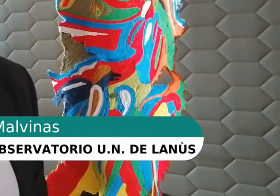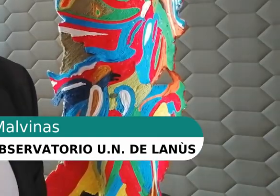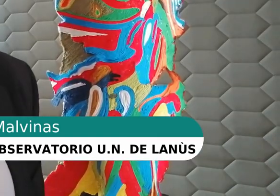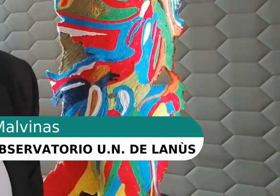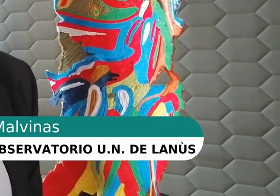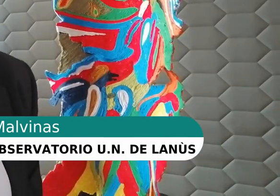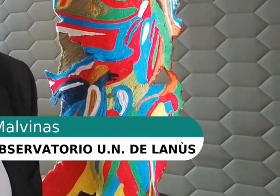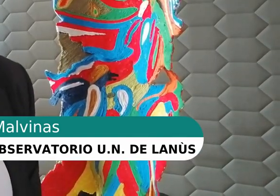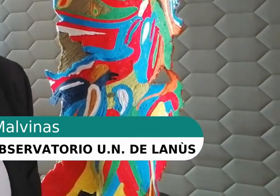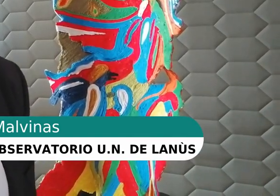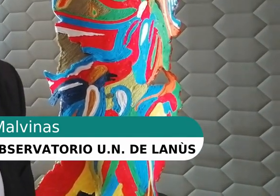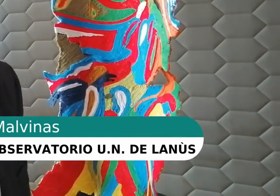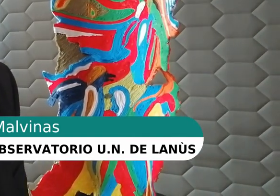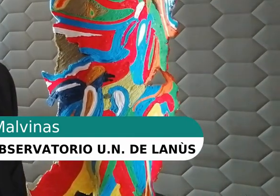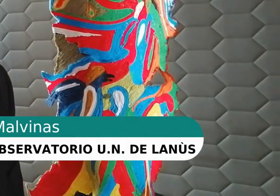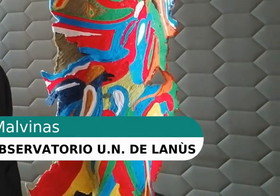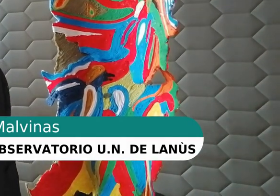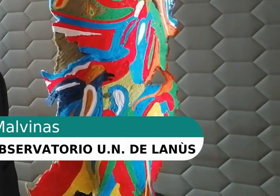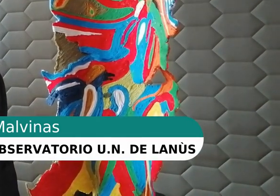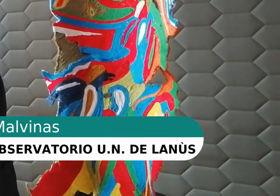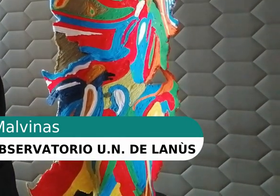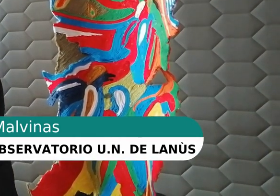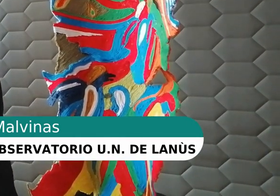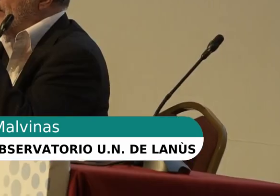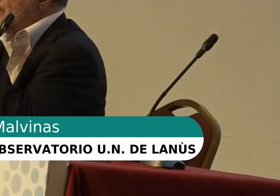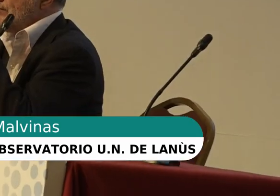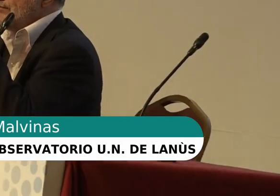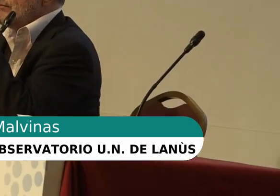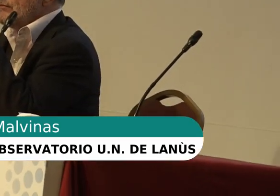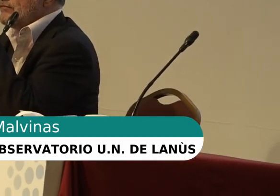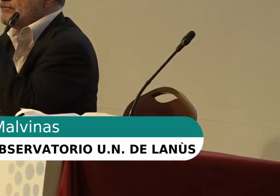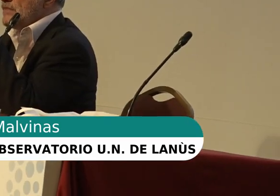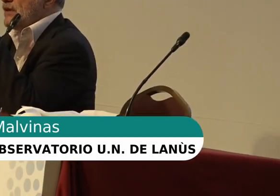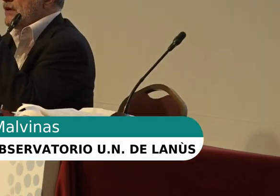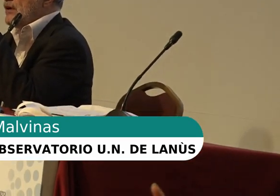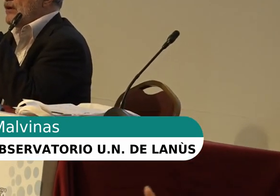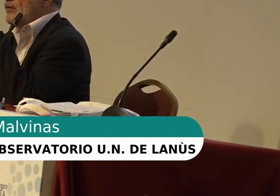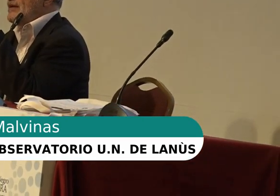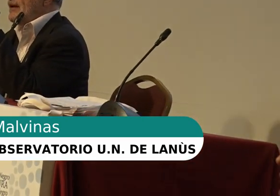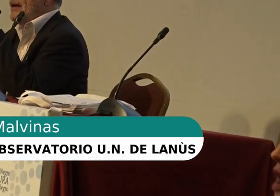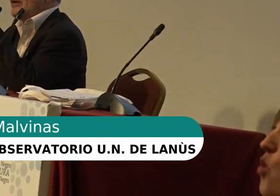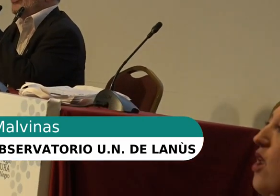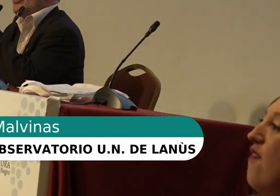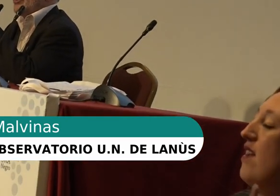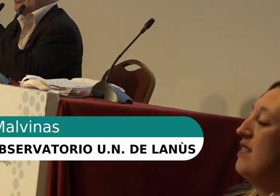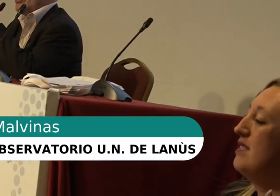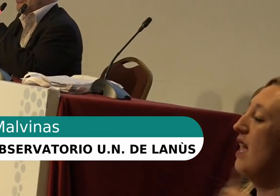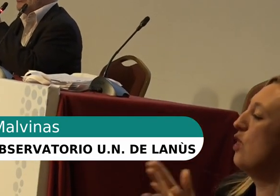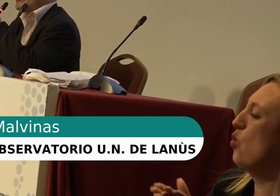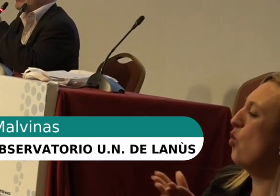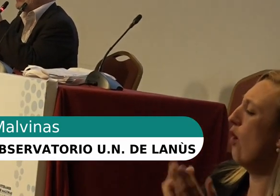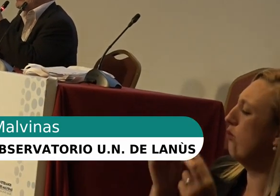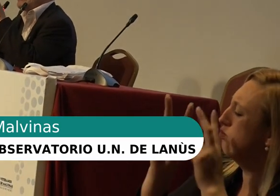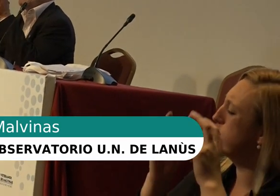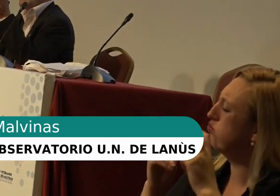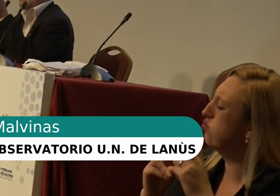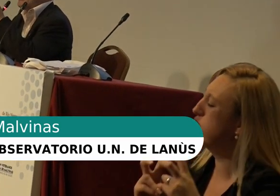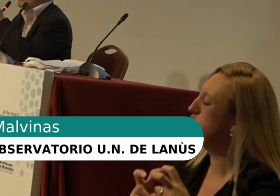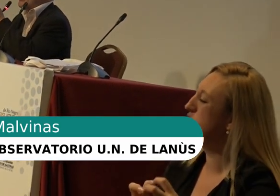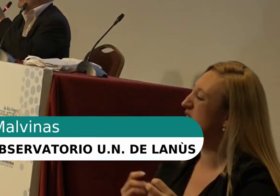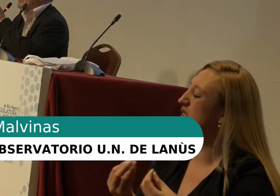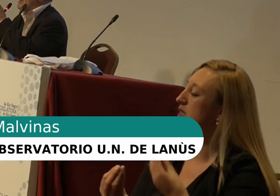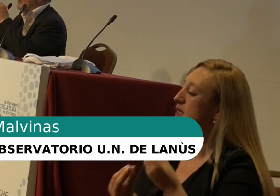sistema educativo. La verdad, es un ejemplo Río Negro en ese sentido. No ocurre así en todas las provincias,